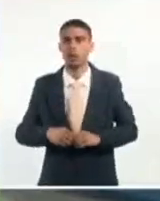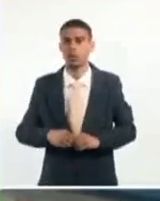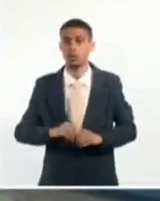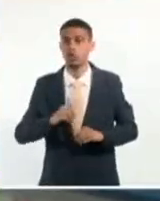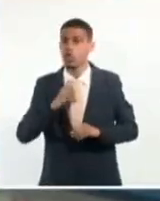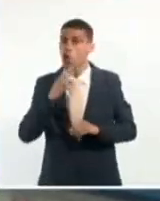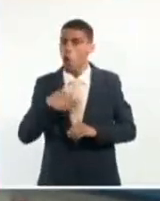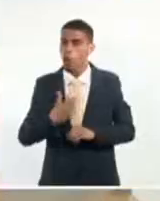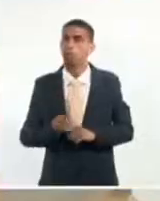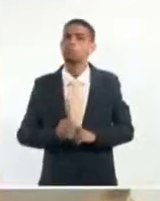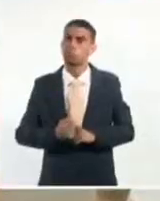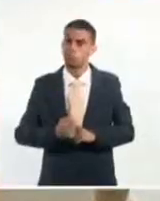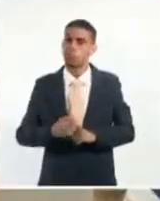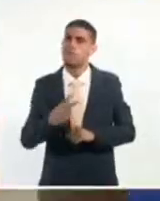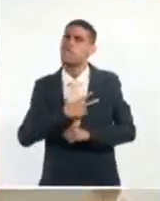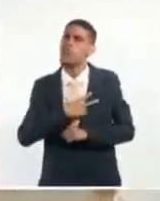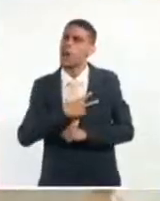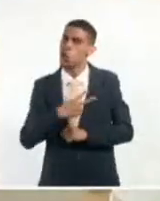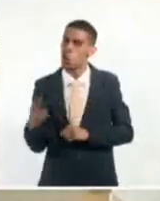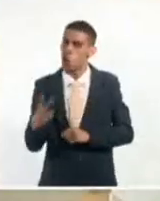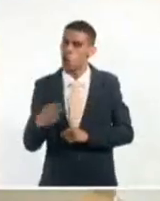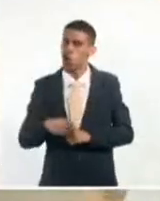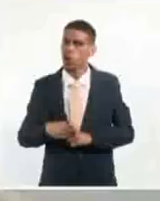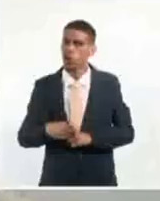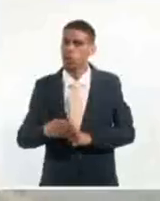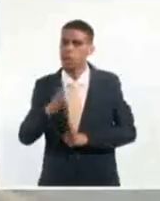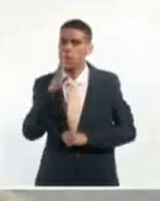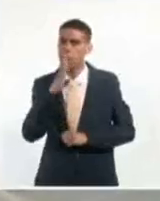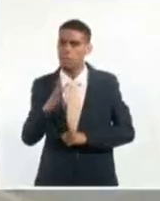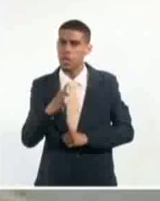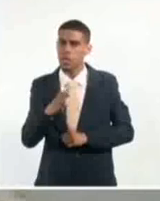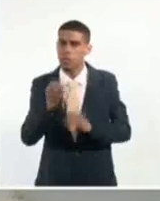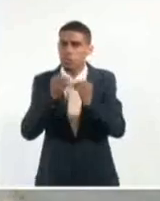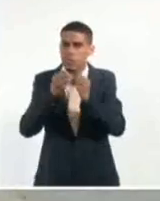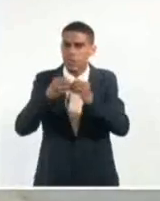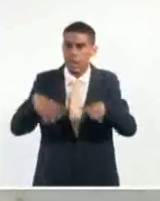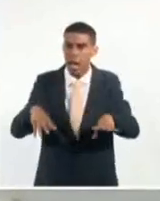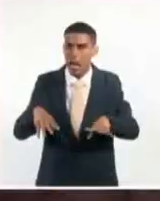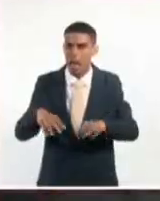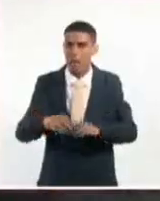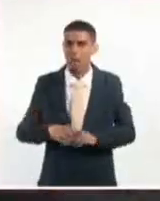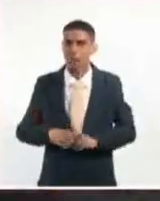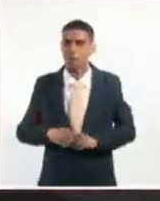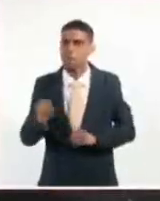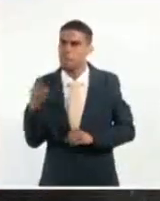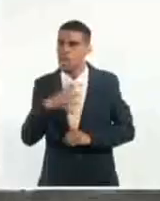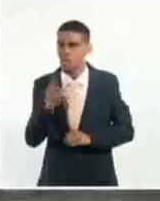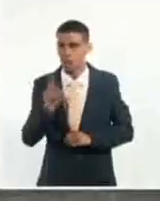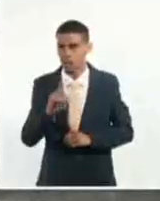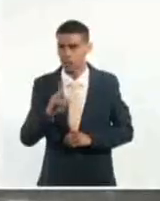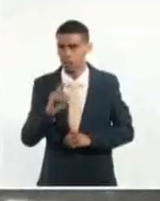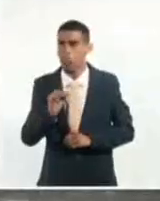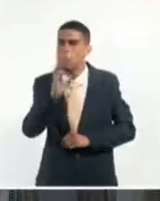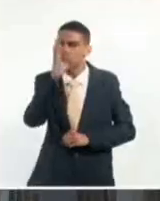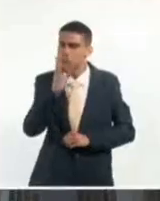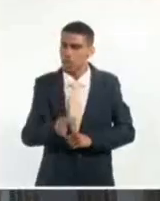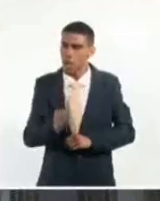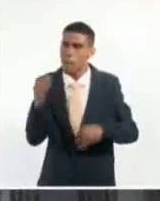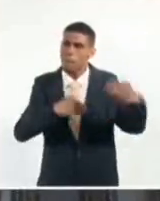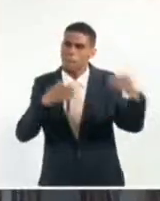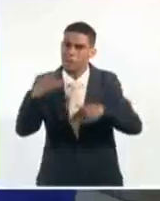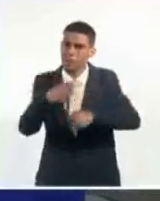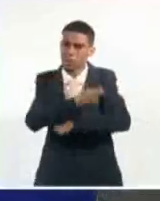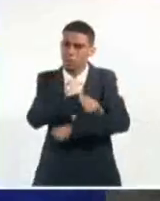valor, con audacia, con transparencia, con la participación del pueblo